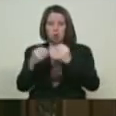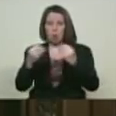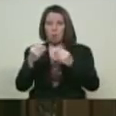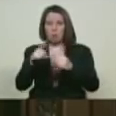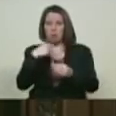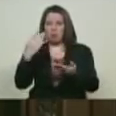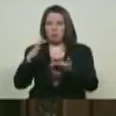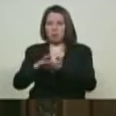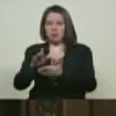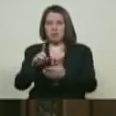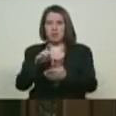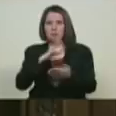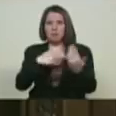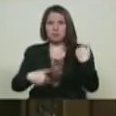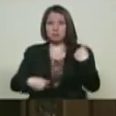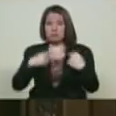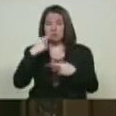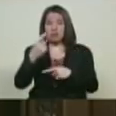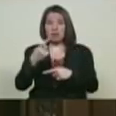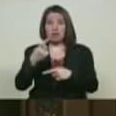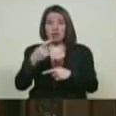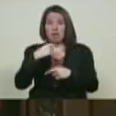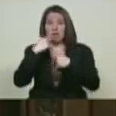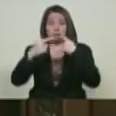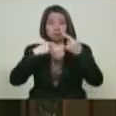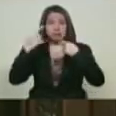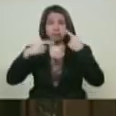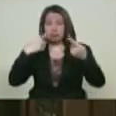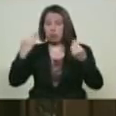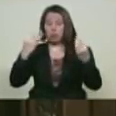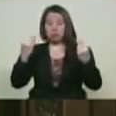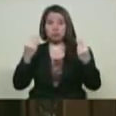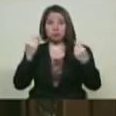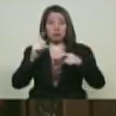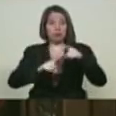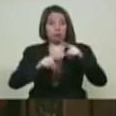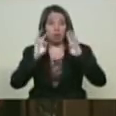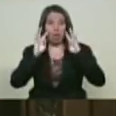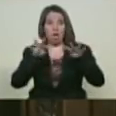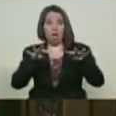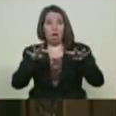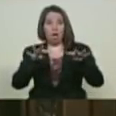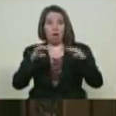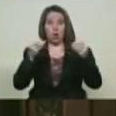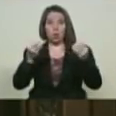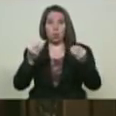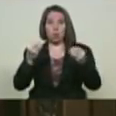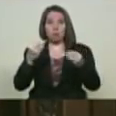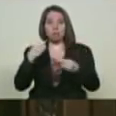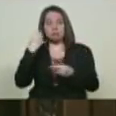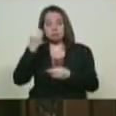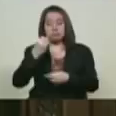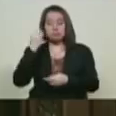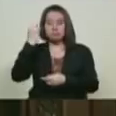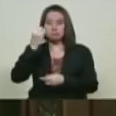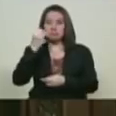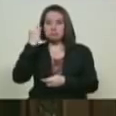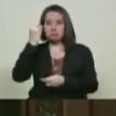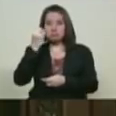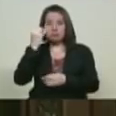Y además dice otras cosas muy reveladoras que han generado, bueno, reacciones en el